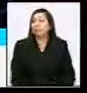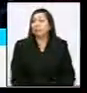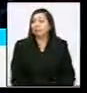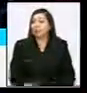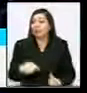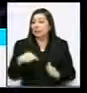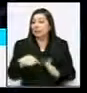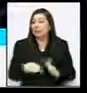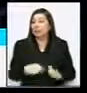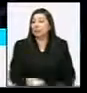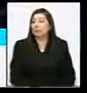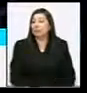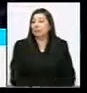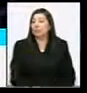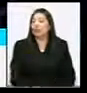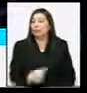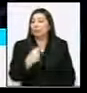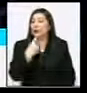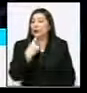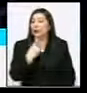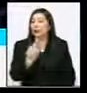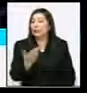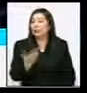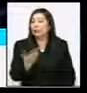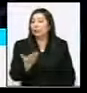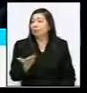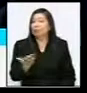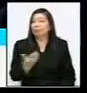fondo lo que está estableciendo es de que